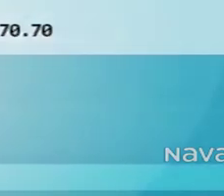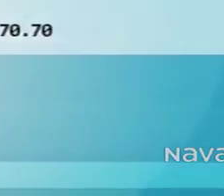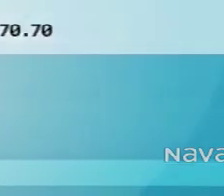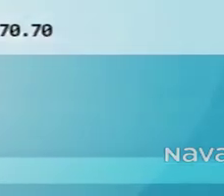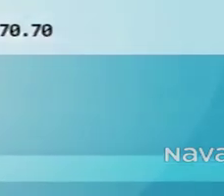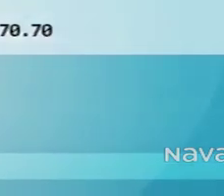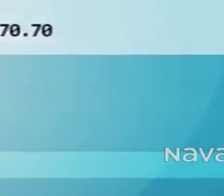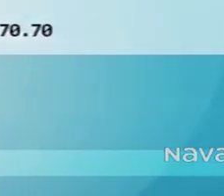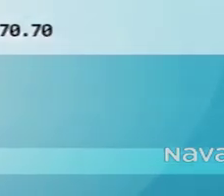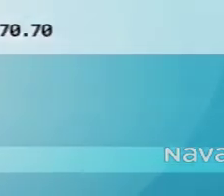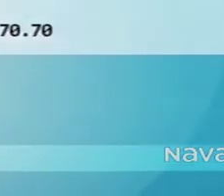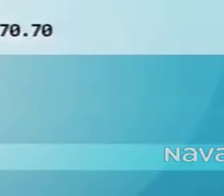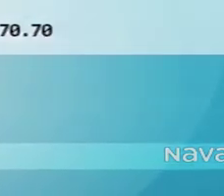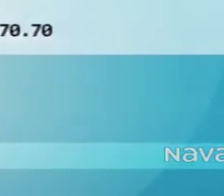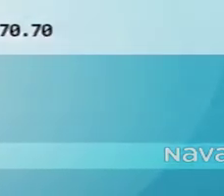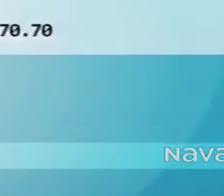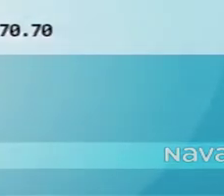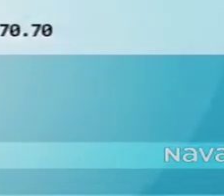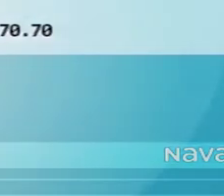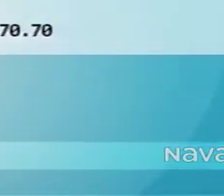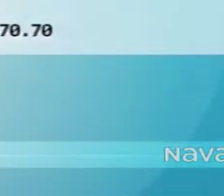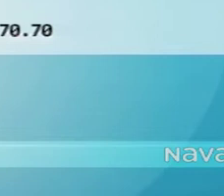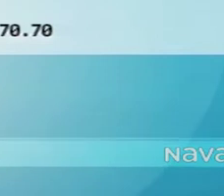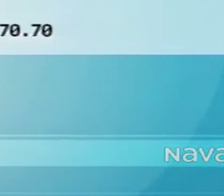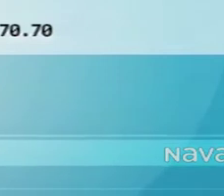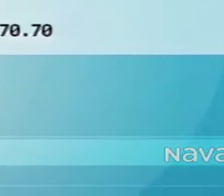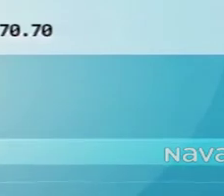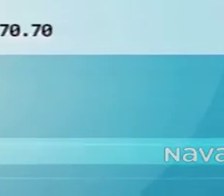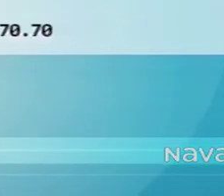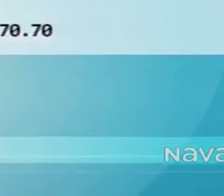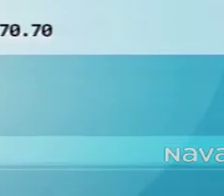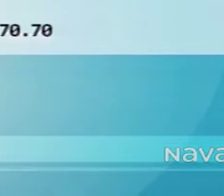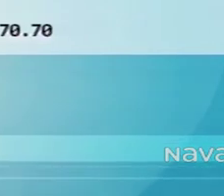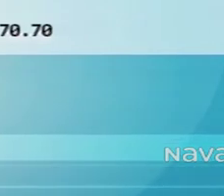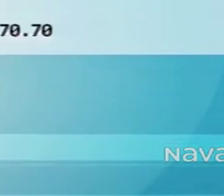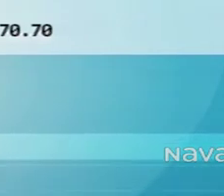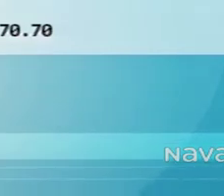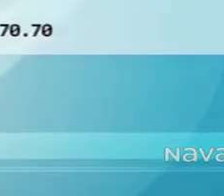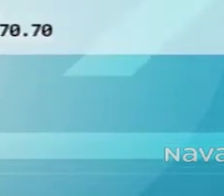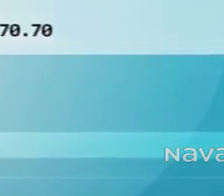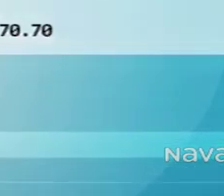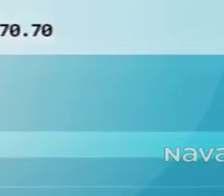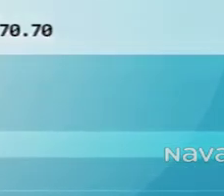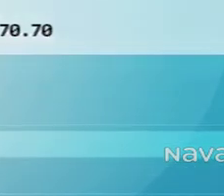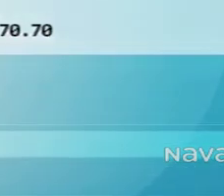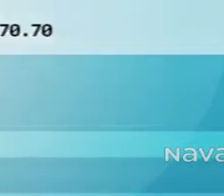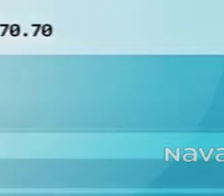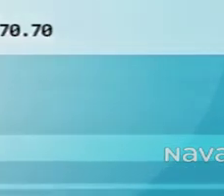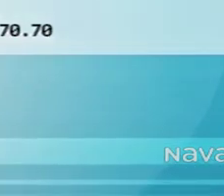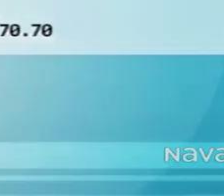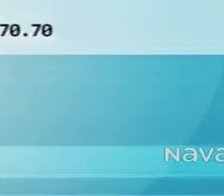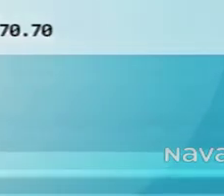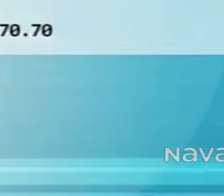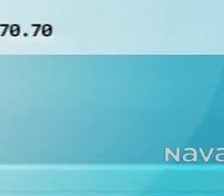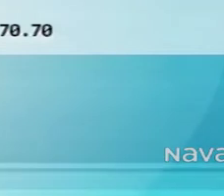para el 4 de junio un taller gratuito que tratará sobre la gestión del riesgo en las operaciones comerciales. Se dirige a gerentes, directores